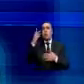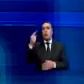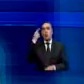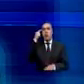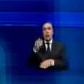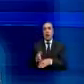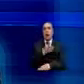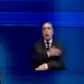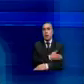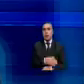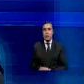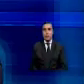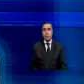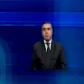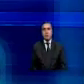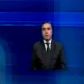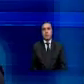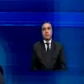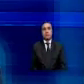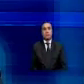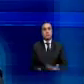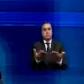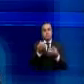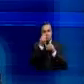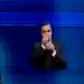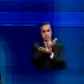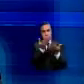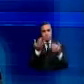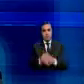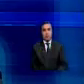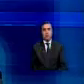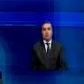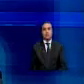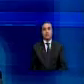gobiernos anteriores. Cristian, adelante con tu informe.